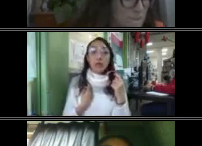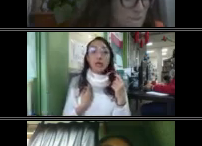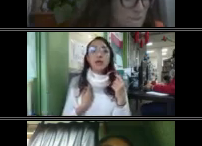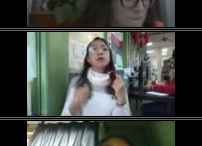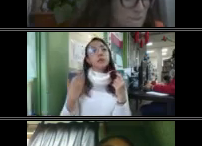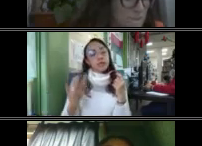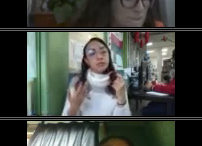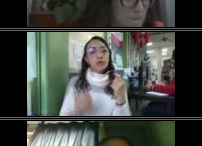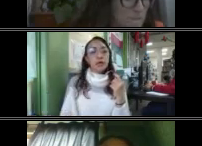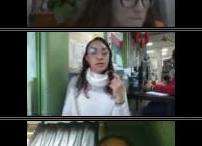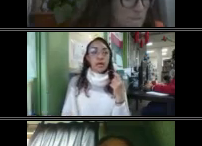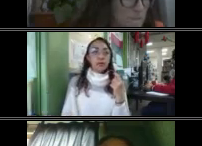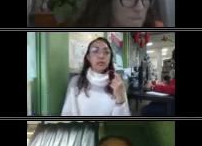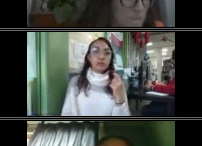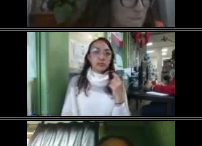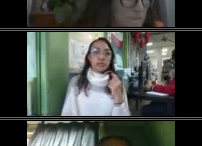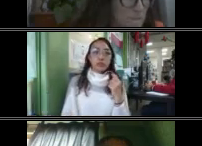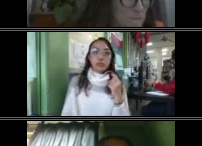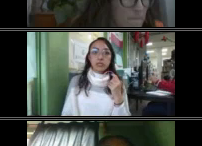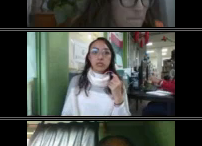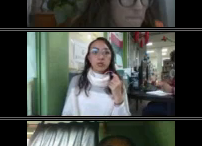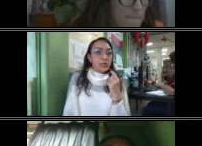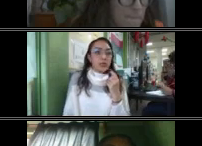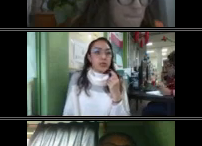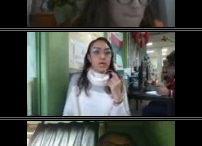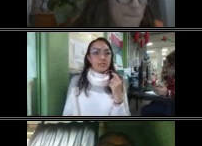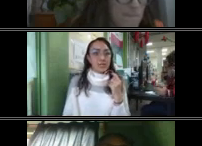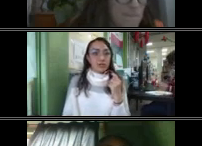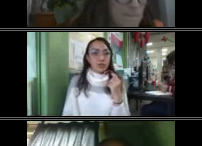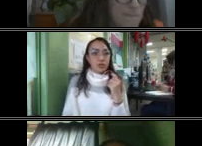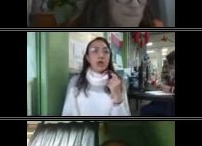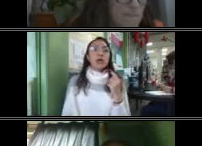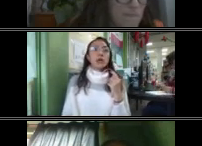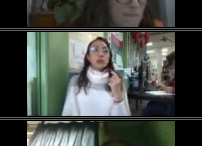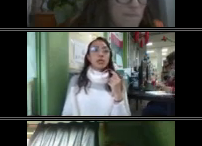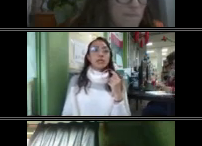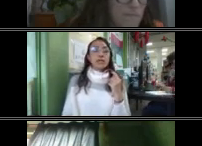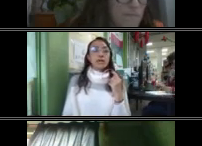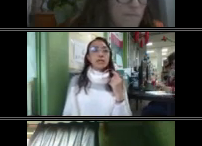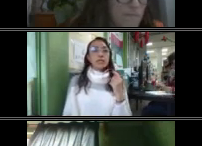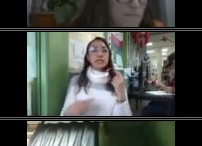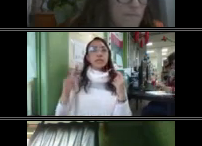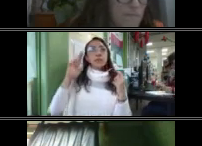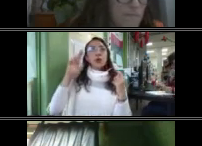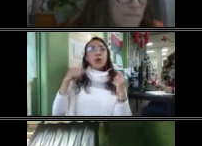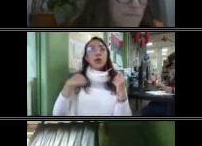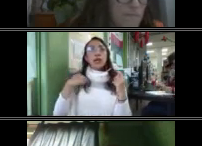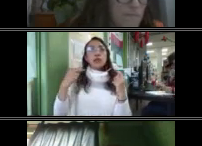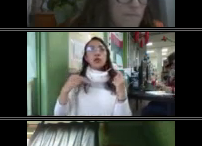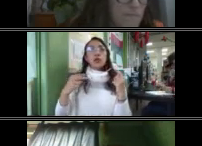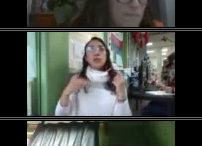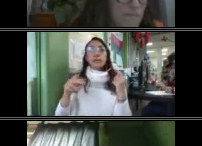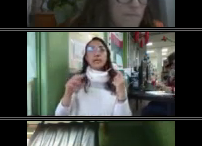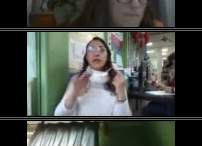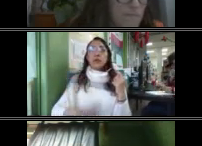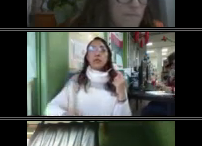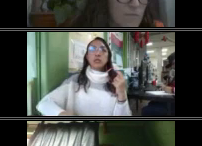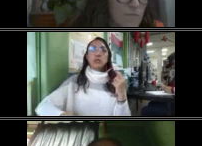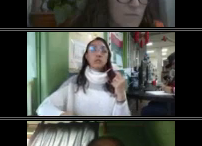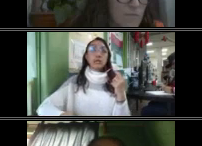dentro de mi aula. Por ejemplo, algo a lo que nos referíamos hace ratito, el uso de acentos. Cuando alguien llega y dice, hola, yo